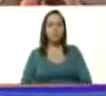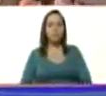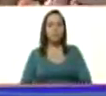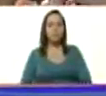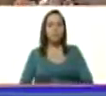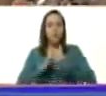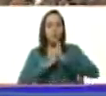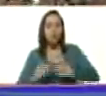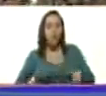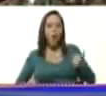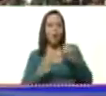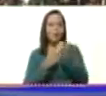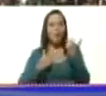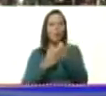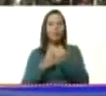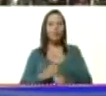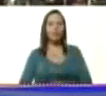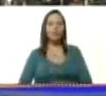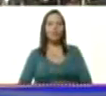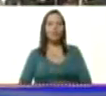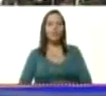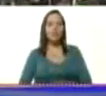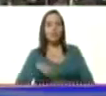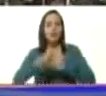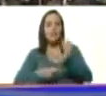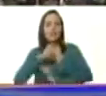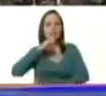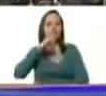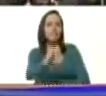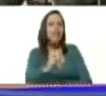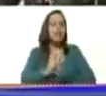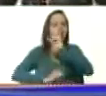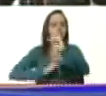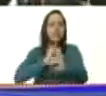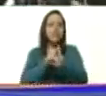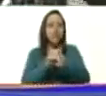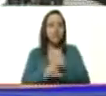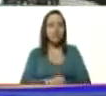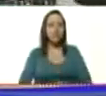Todo el apoyo para esta acción de demanda internacional.